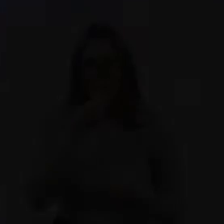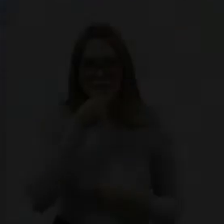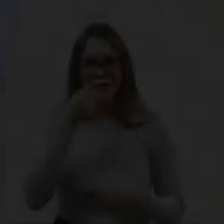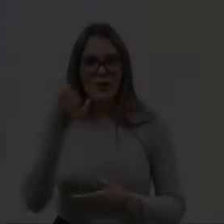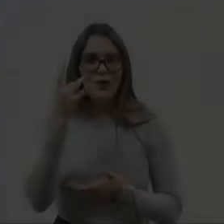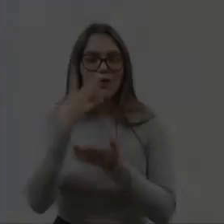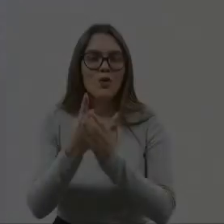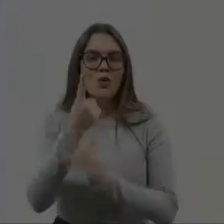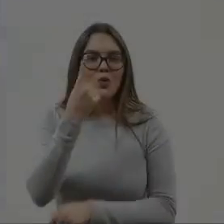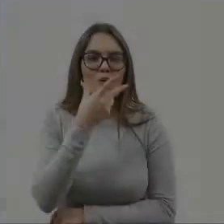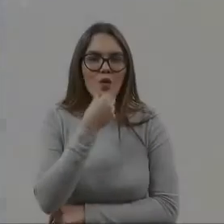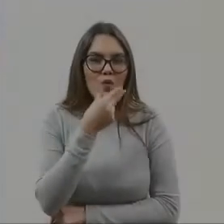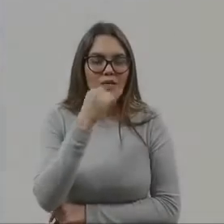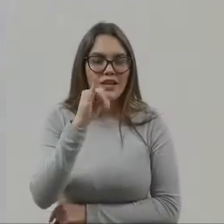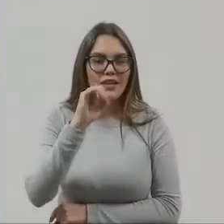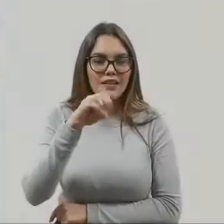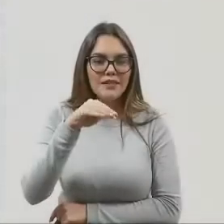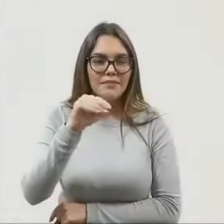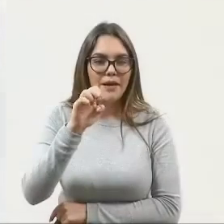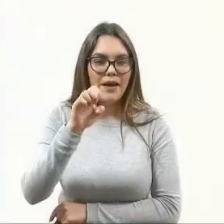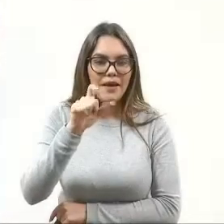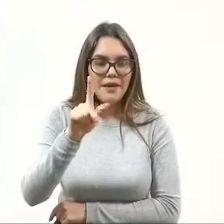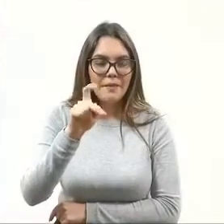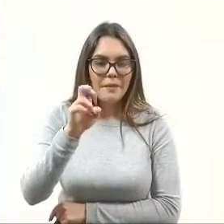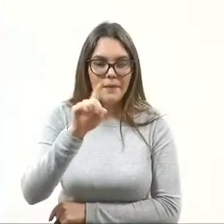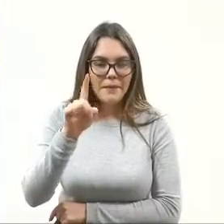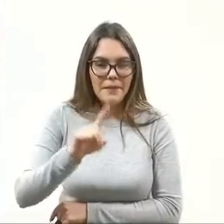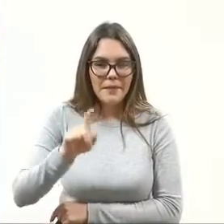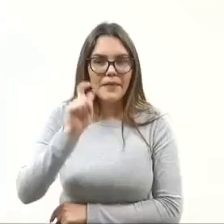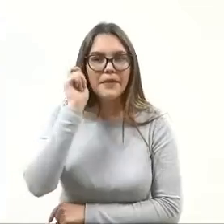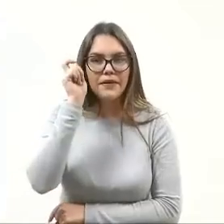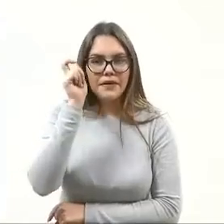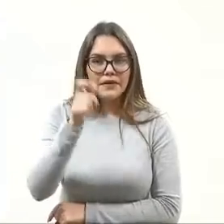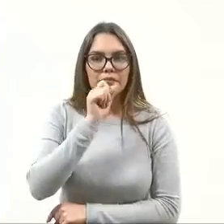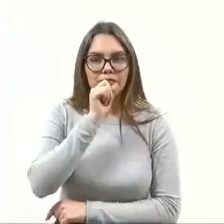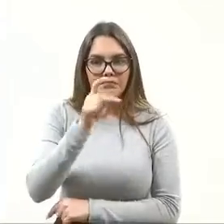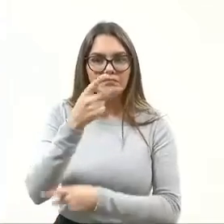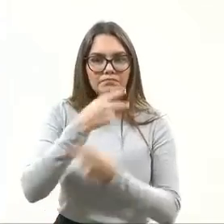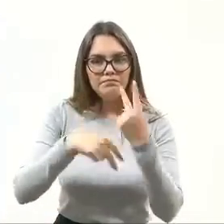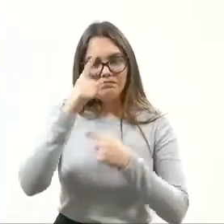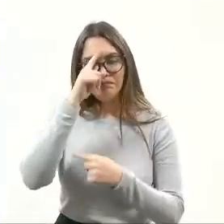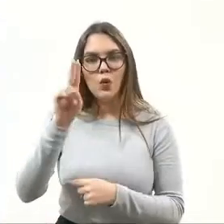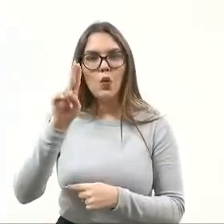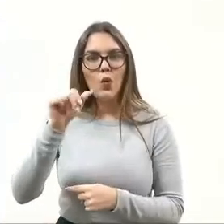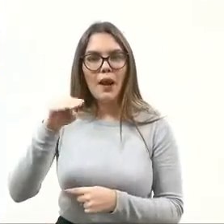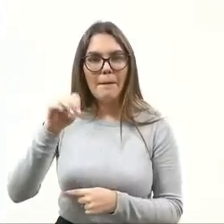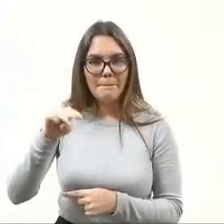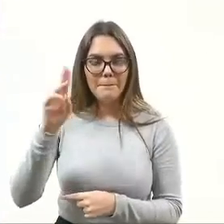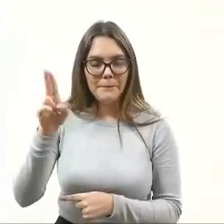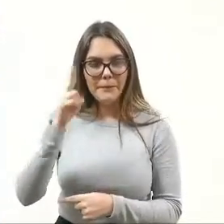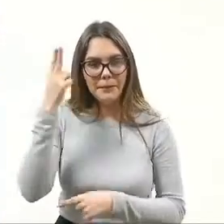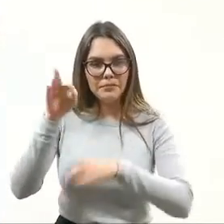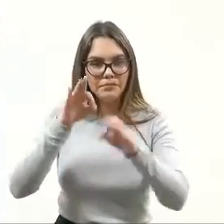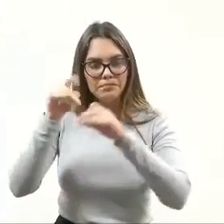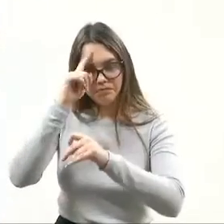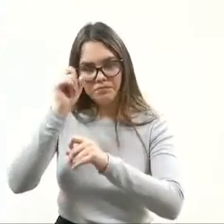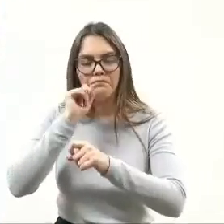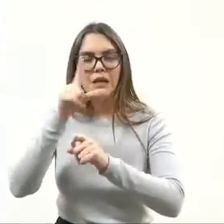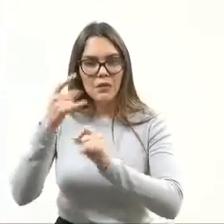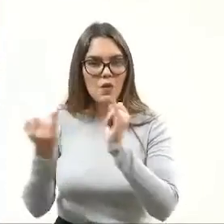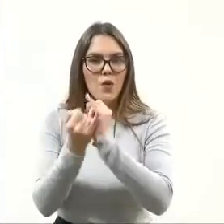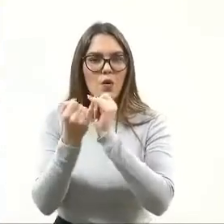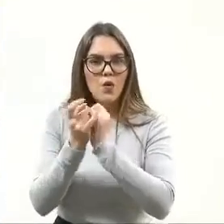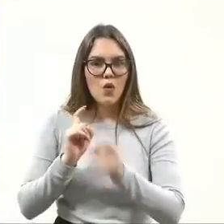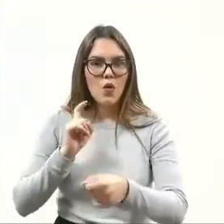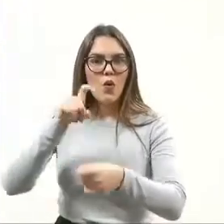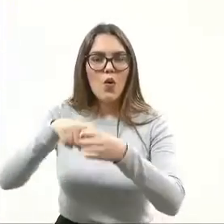ismael eslava pérez secretario académico del programa universitario de derechos humanos de la unam también parte del colectivo y sin duda